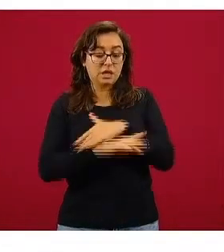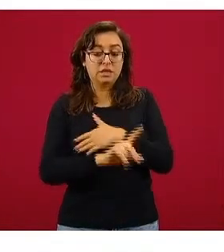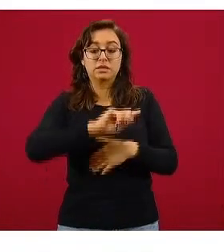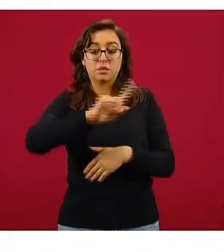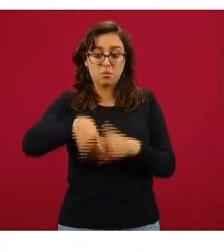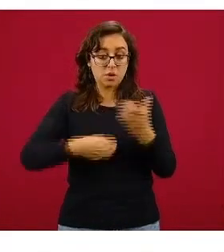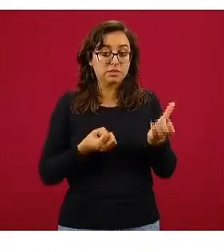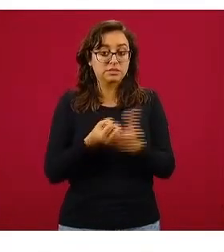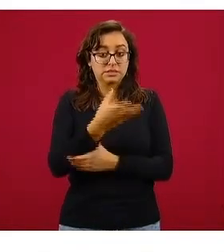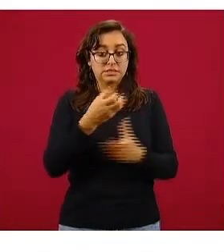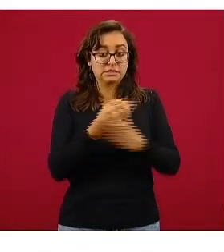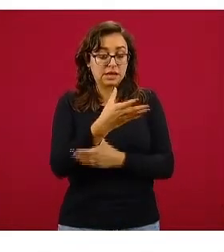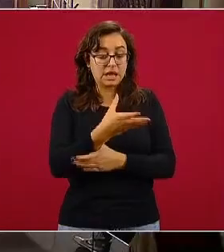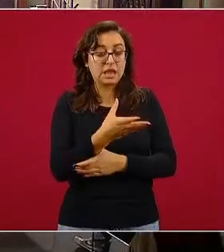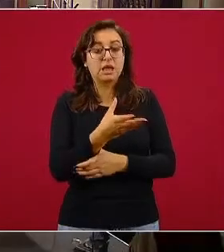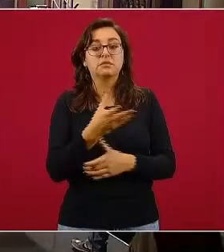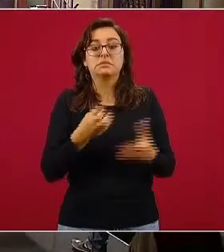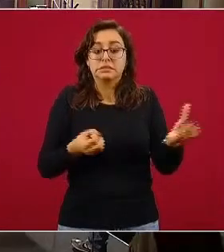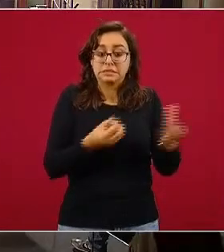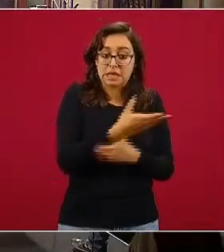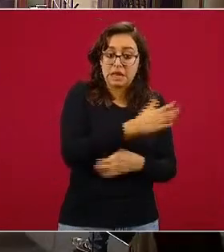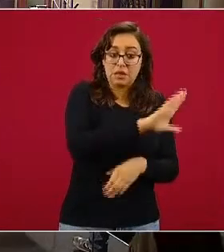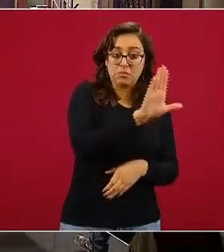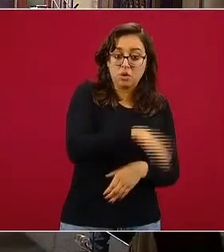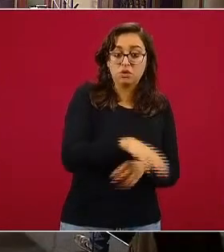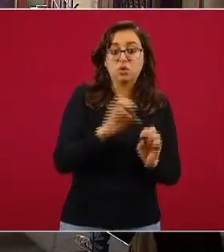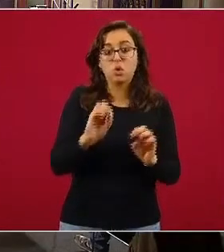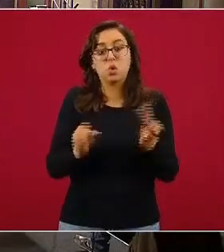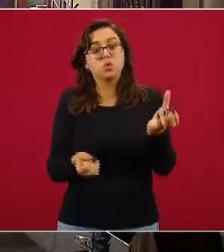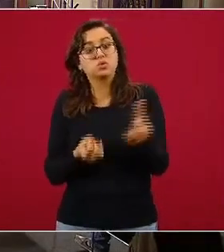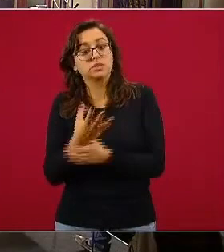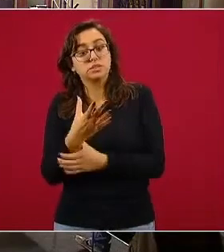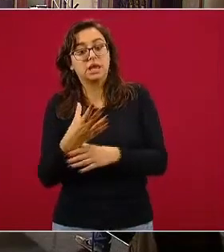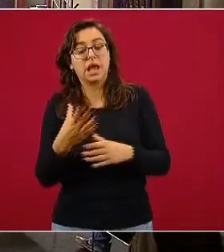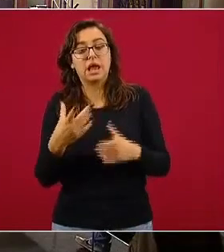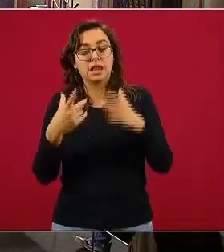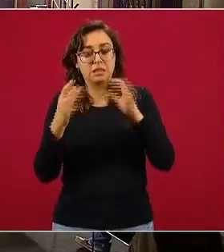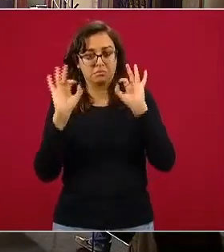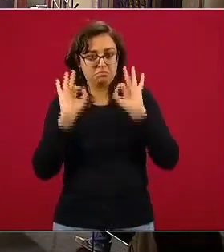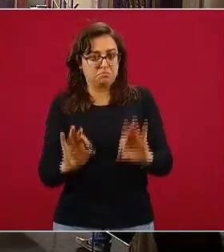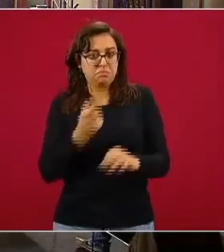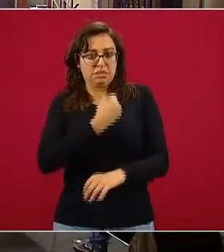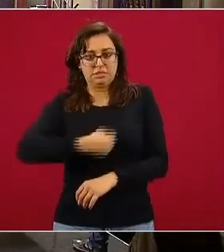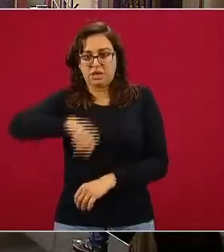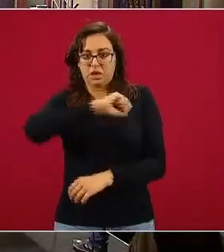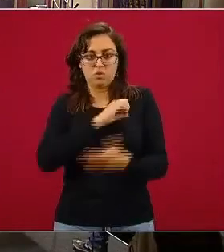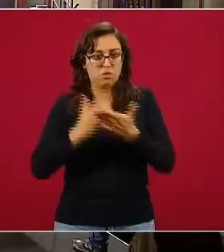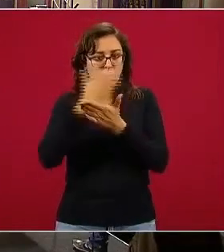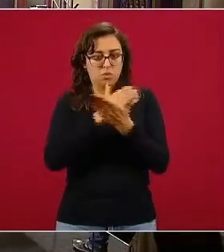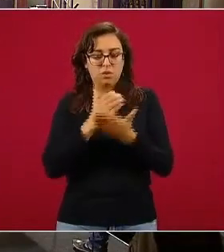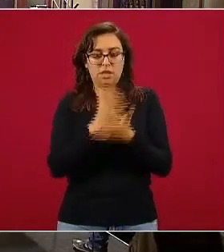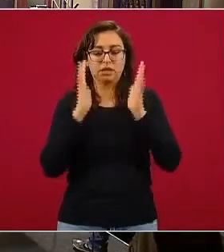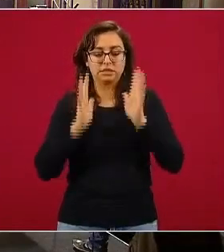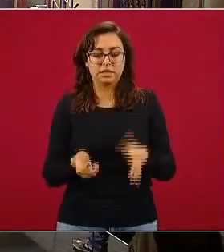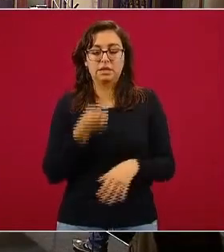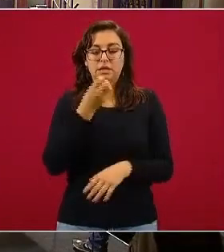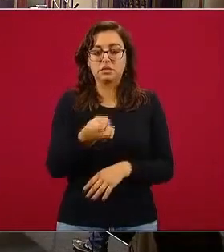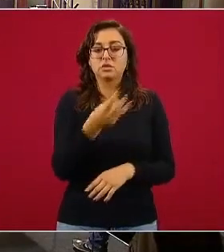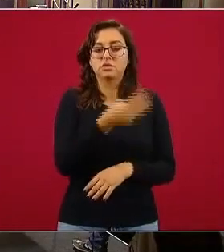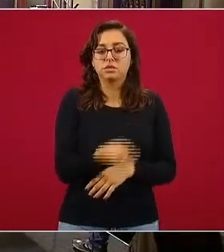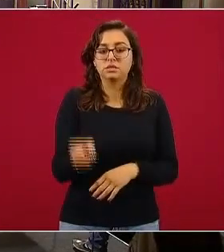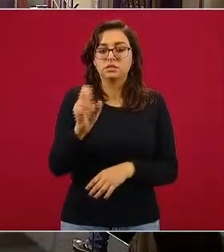son egresos por defunción o egresos por mejoría. Y con eso se seleccionaron 332 unidades, y de las